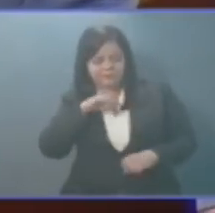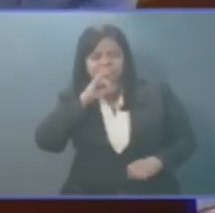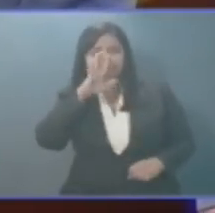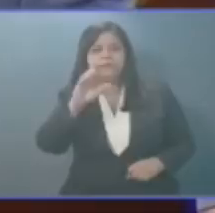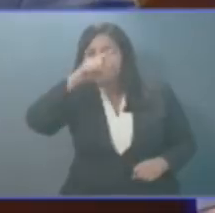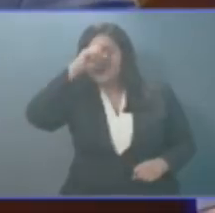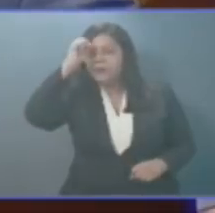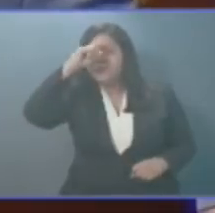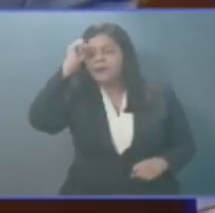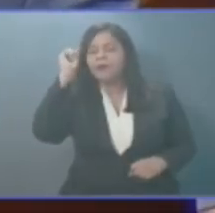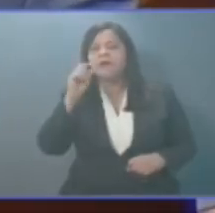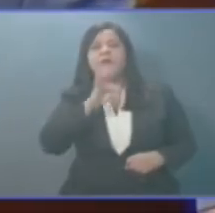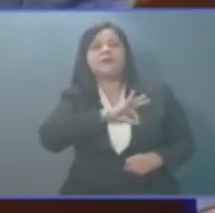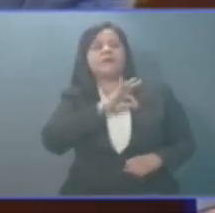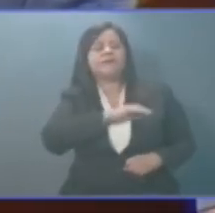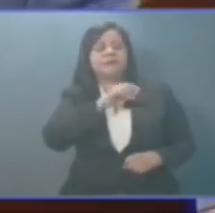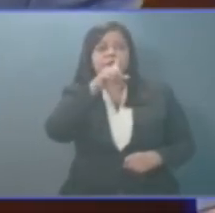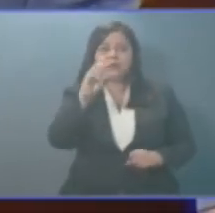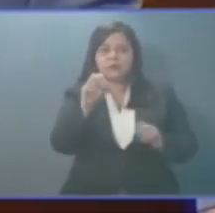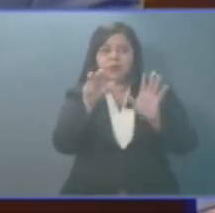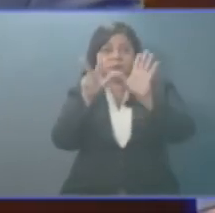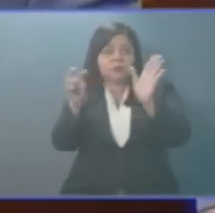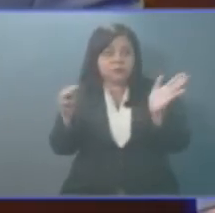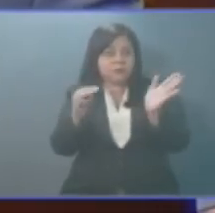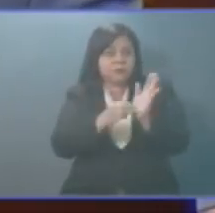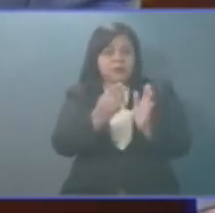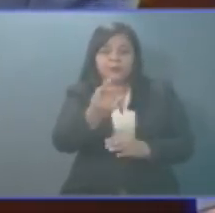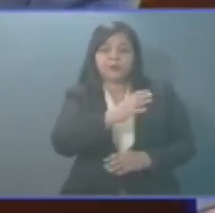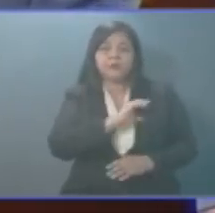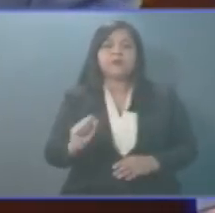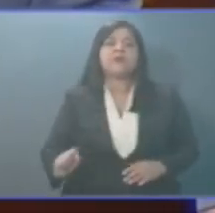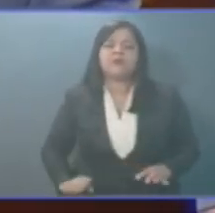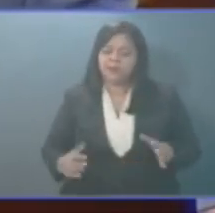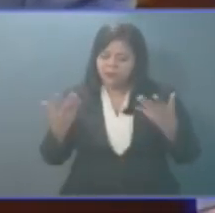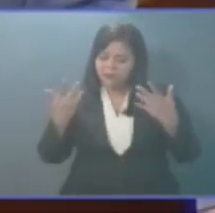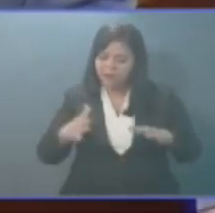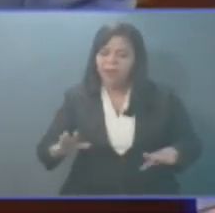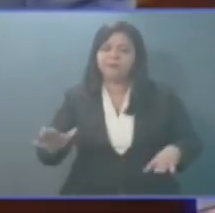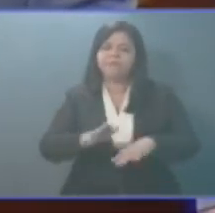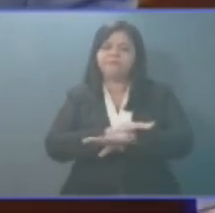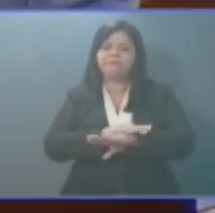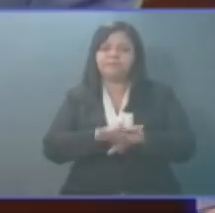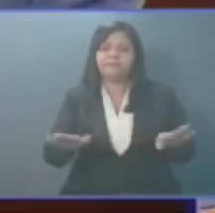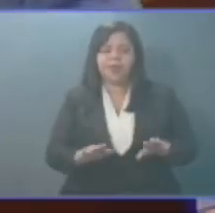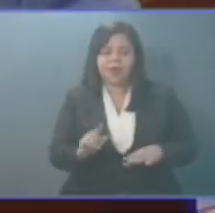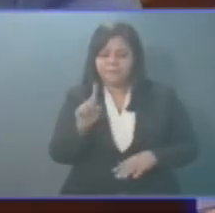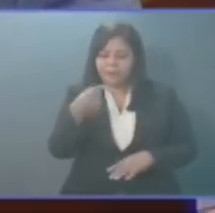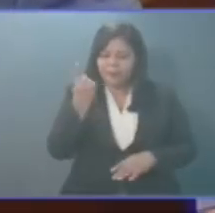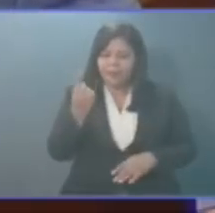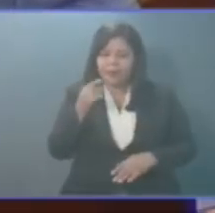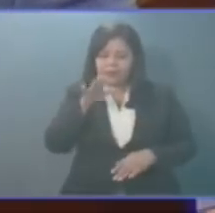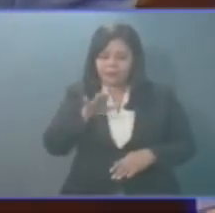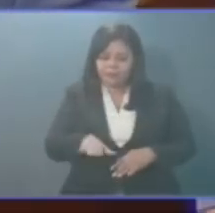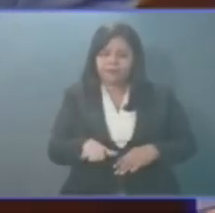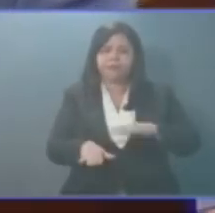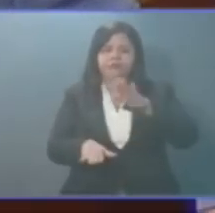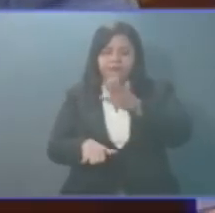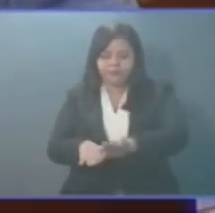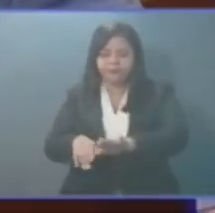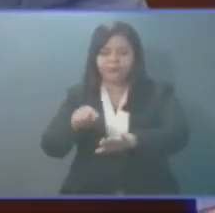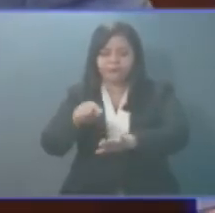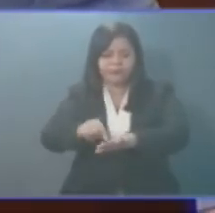beneficiará a 108,000 salvadoreños, ya está concluida en sus segmentos 1 y 2.